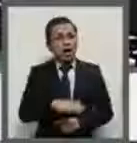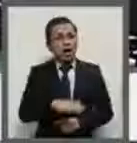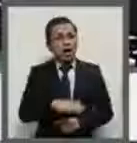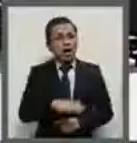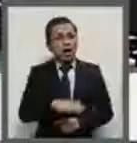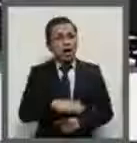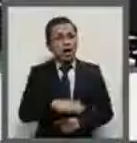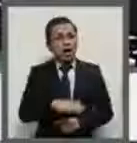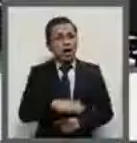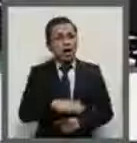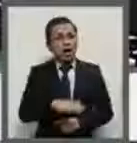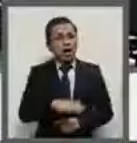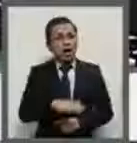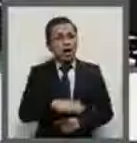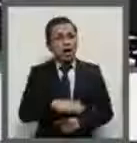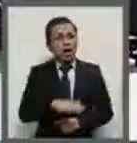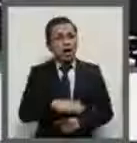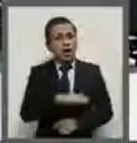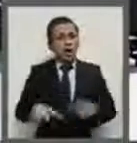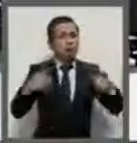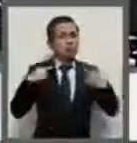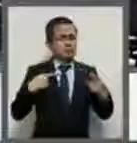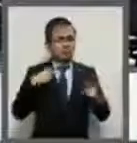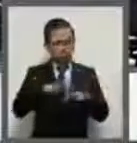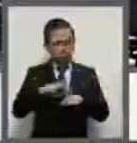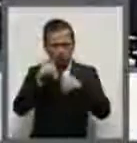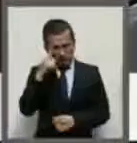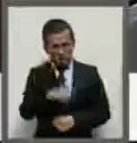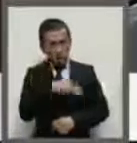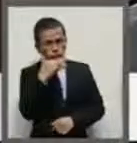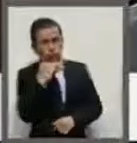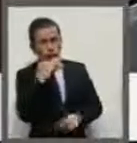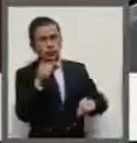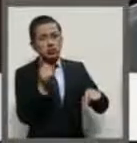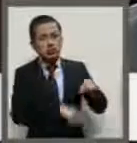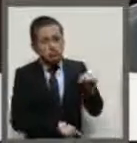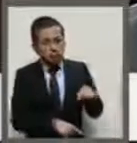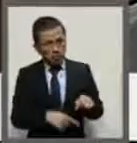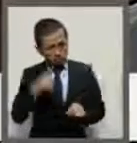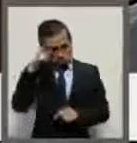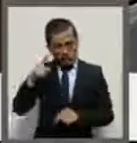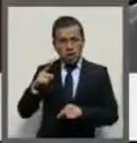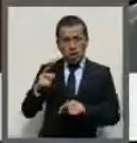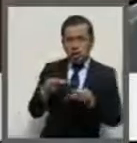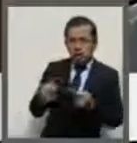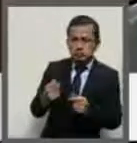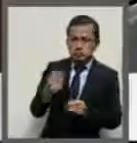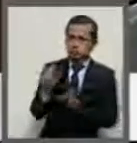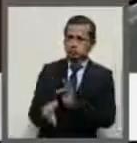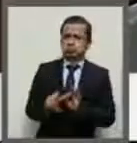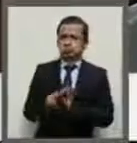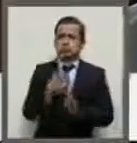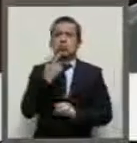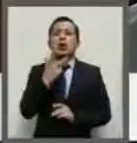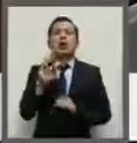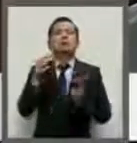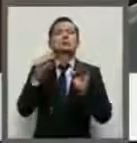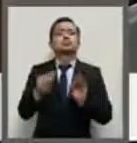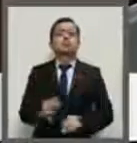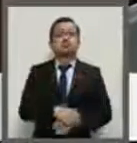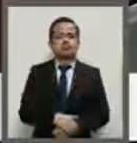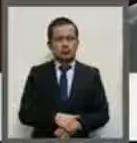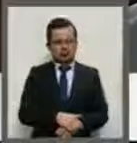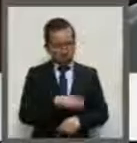austeridad republicana que combate la corrupción y promueve una mayor eficiencia en el gasto, con ingresos